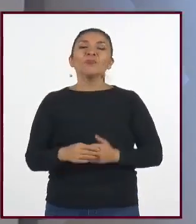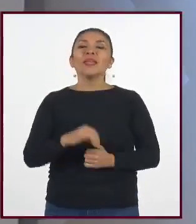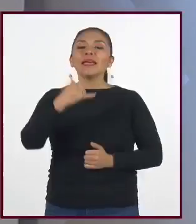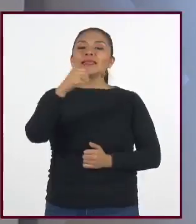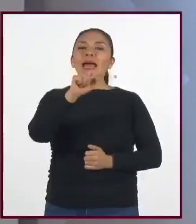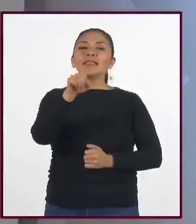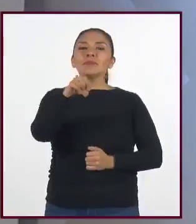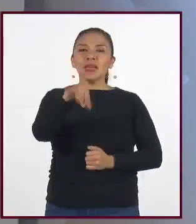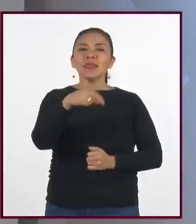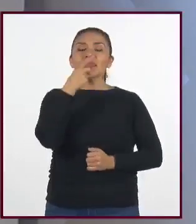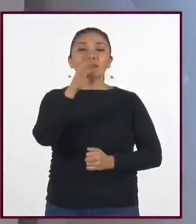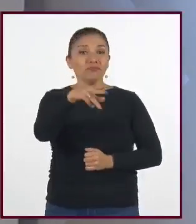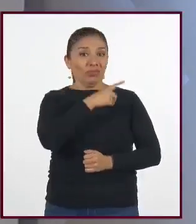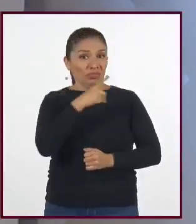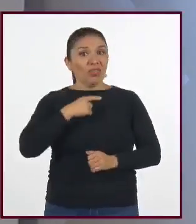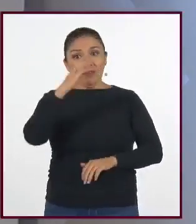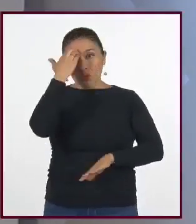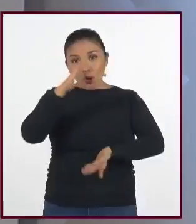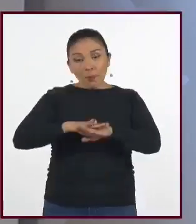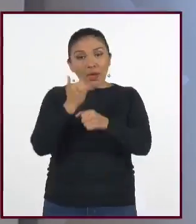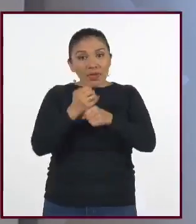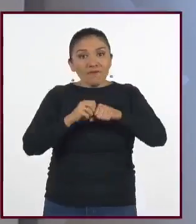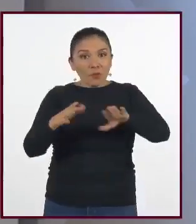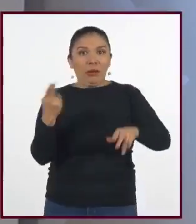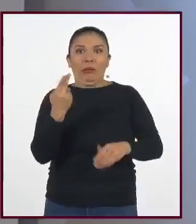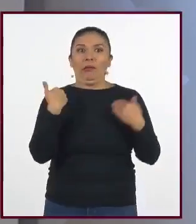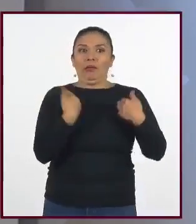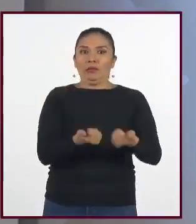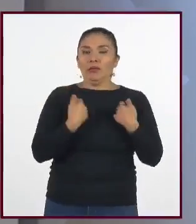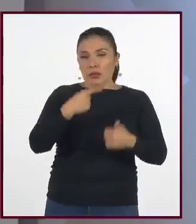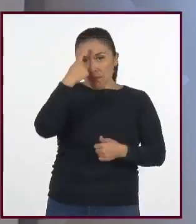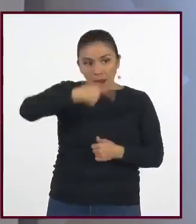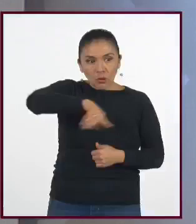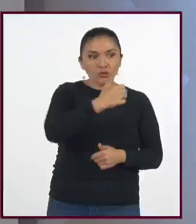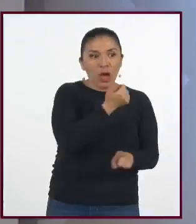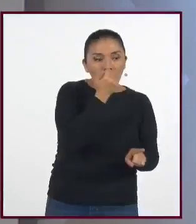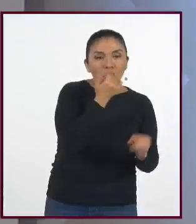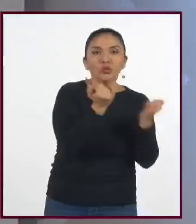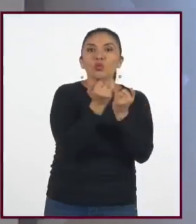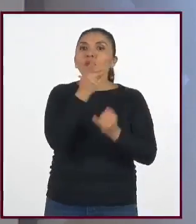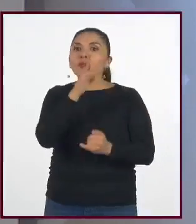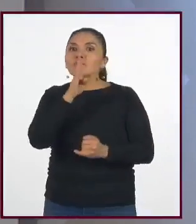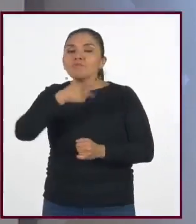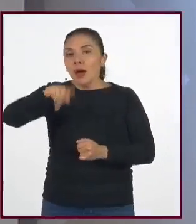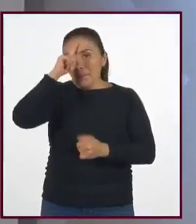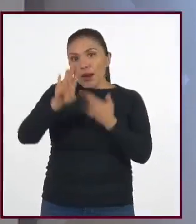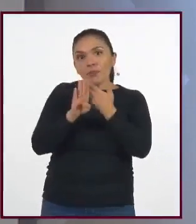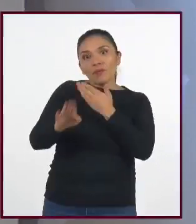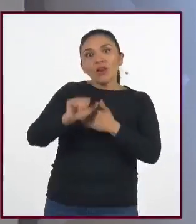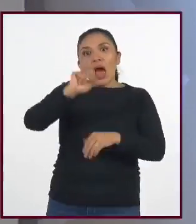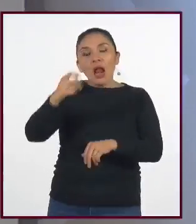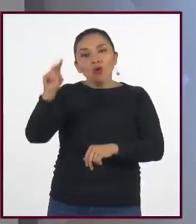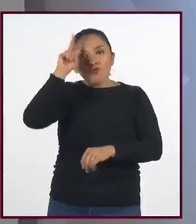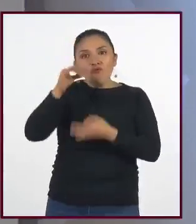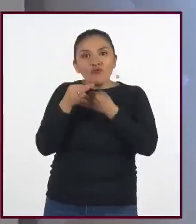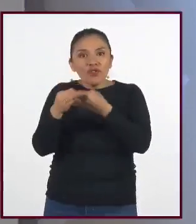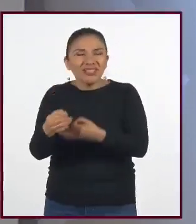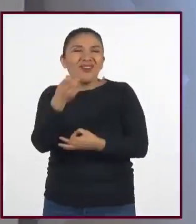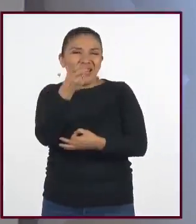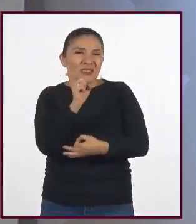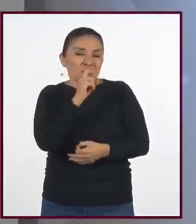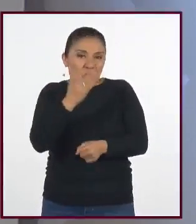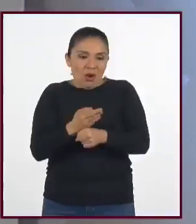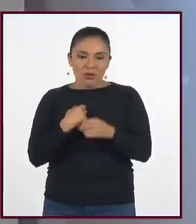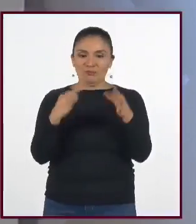dice: debemos informarnos y crear conciencia tanto en alumnos como en padres de familia para prevenir cualquier tipo de adicción. Y creo que es lo que estamos haciendo en